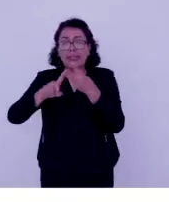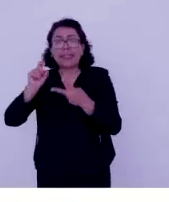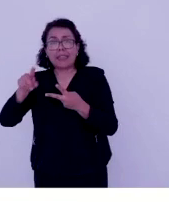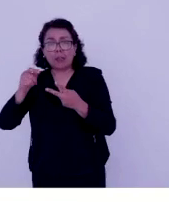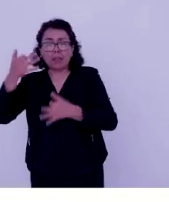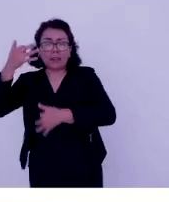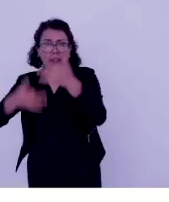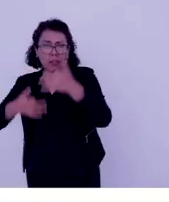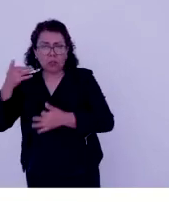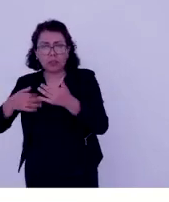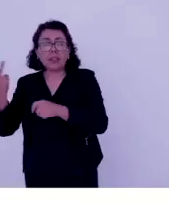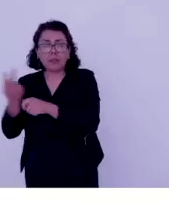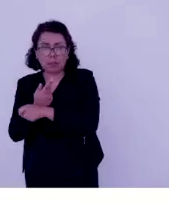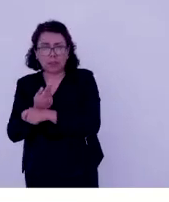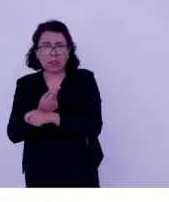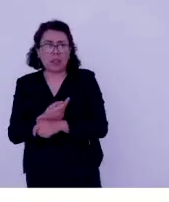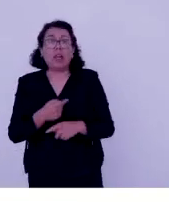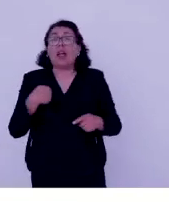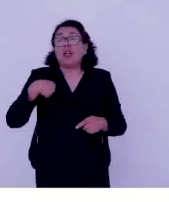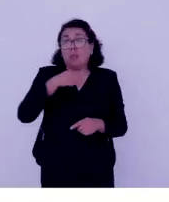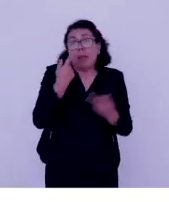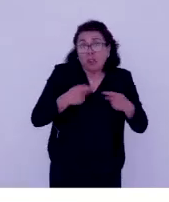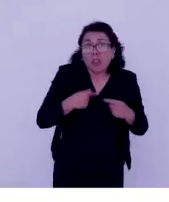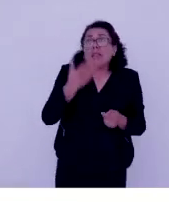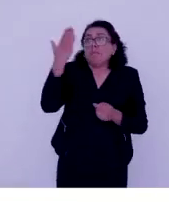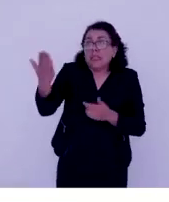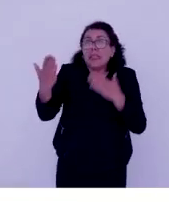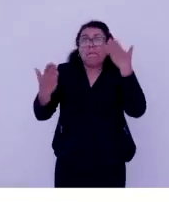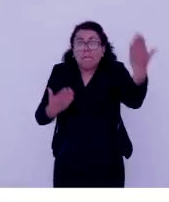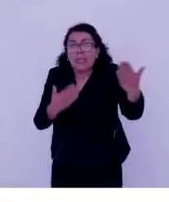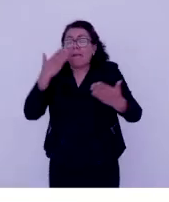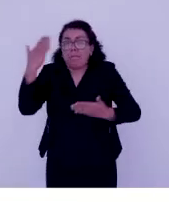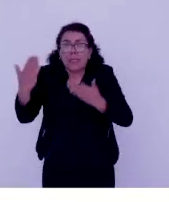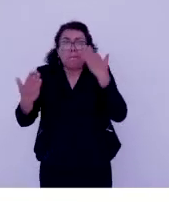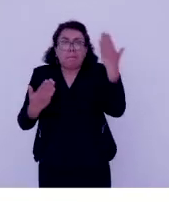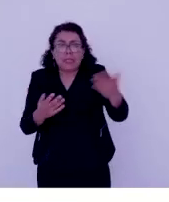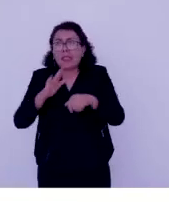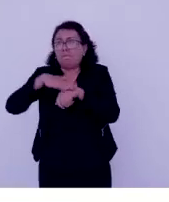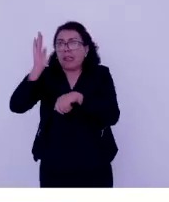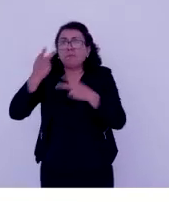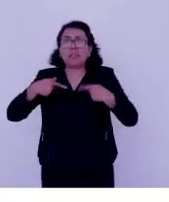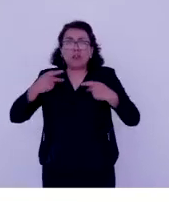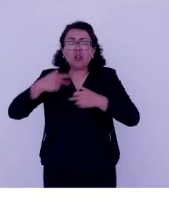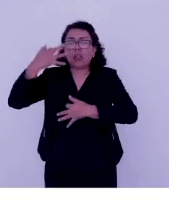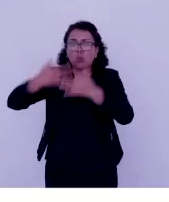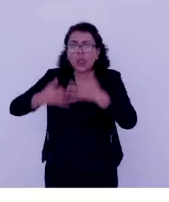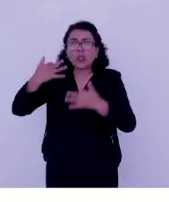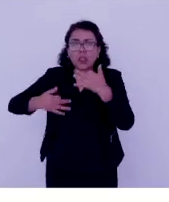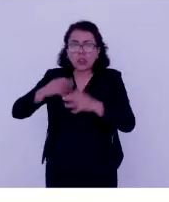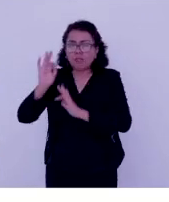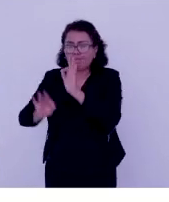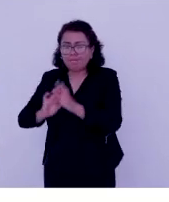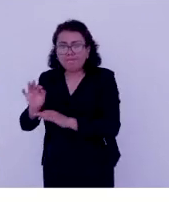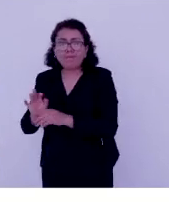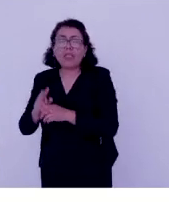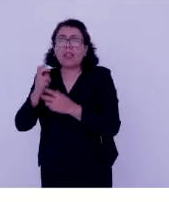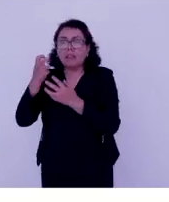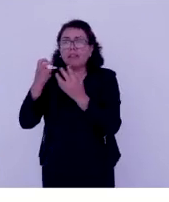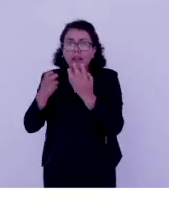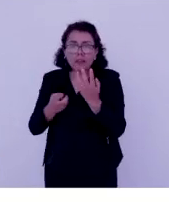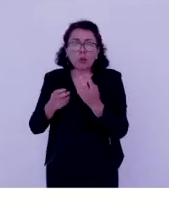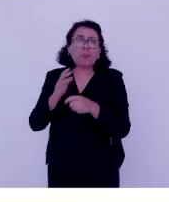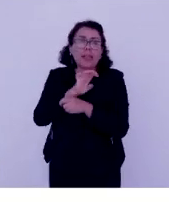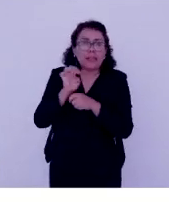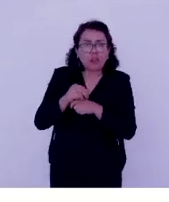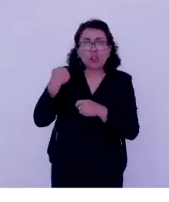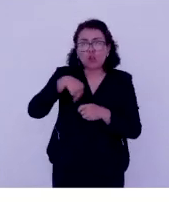desconocidos por las personas que siempre piden más jueces más personal para agilizar sus procedimientos así como se ignora la forma o método a través del cual se